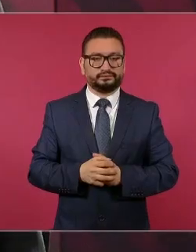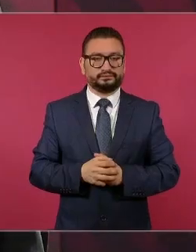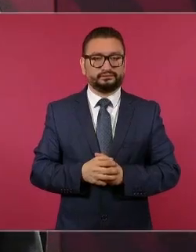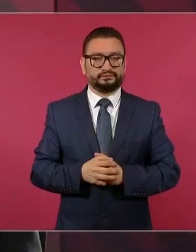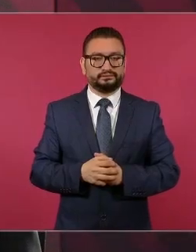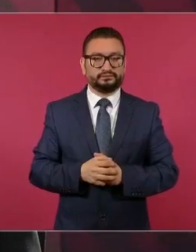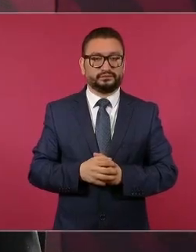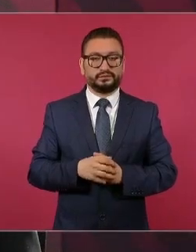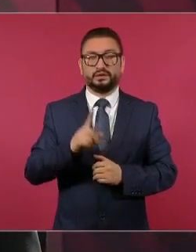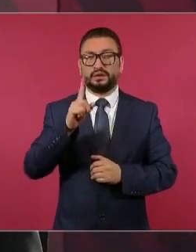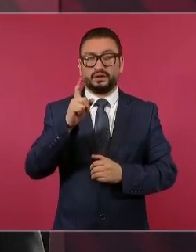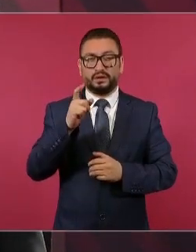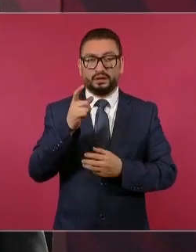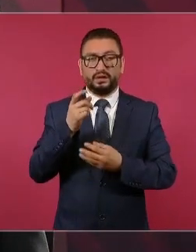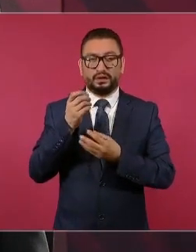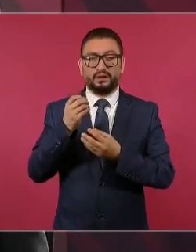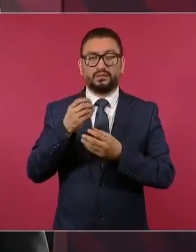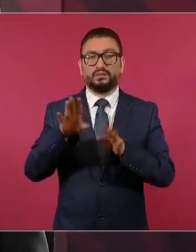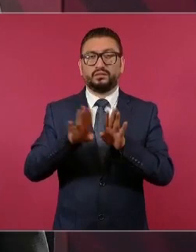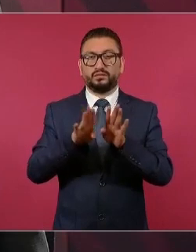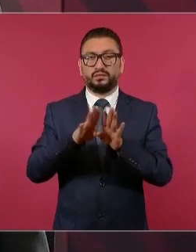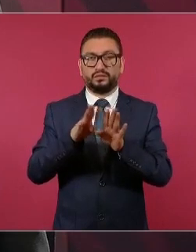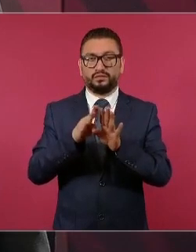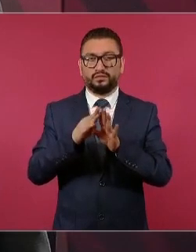estar abasteciéndose de agua con pipa.